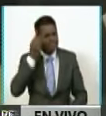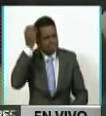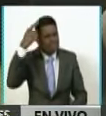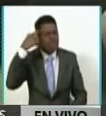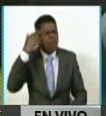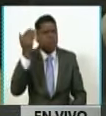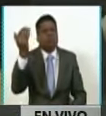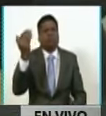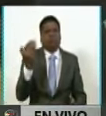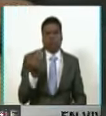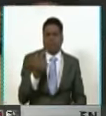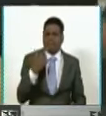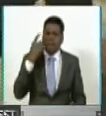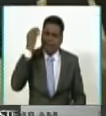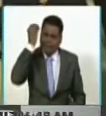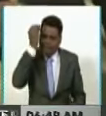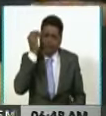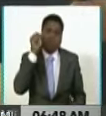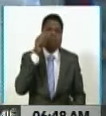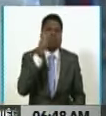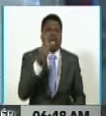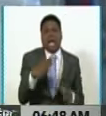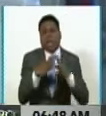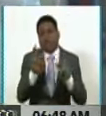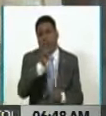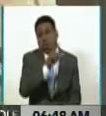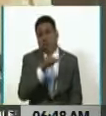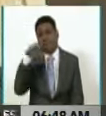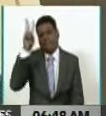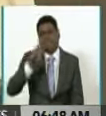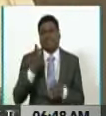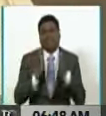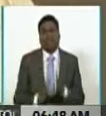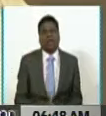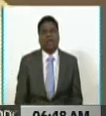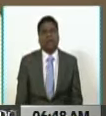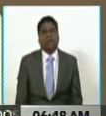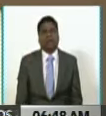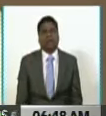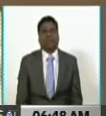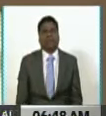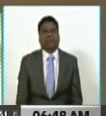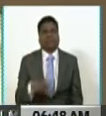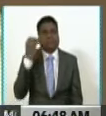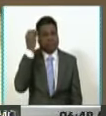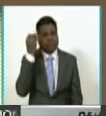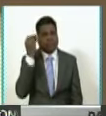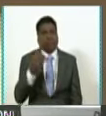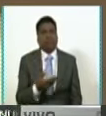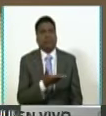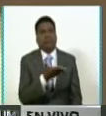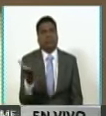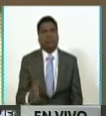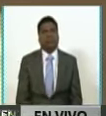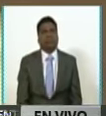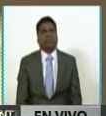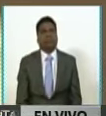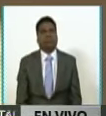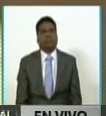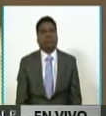traer entonces a todos los venezolanos toda esa acción y pensamiento. Antonio